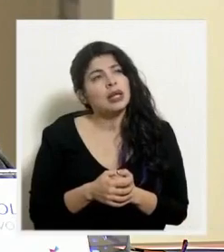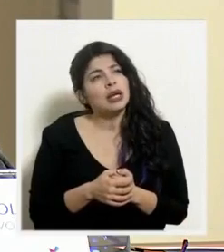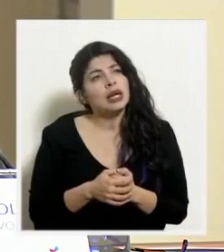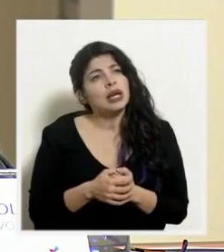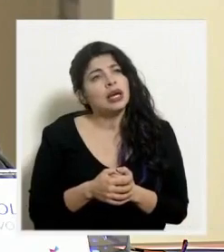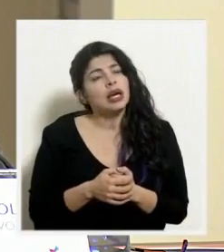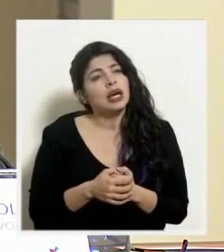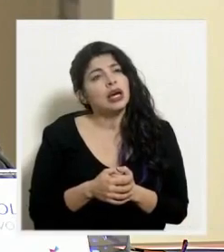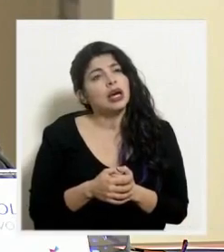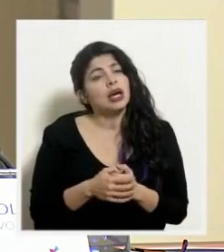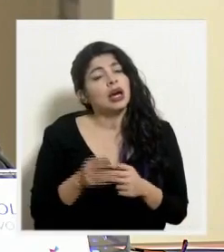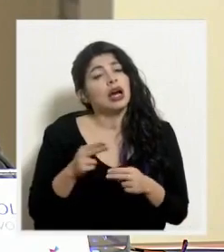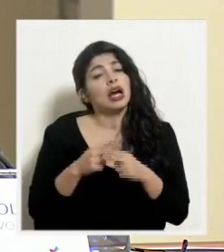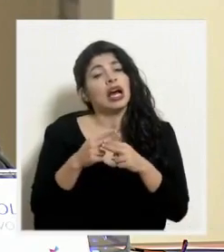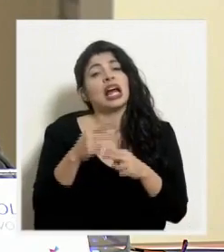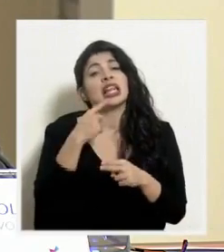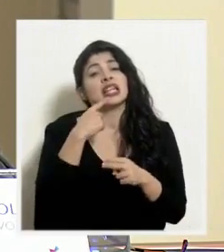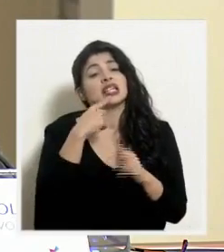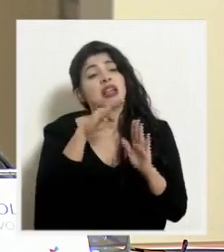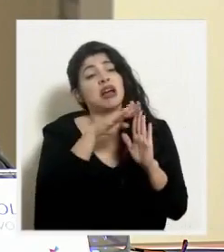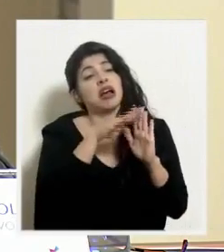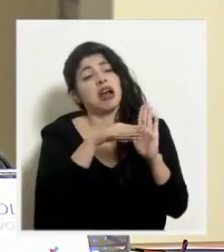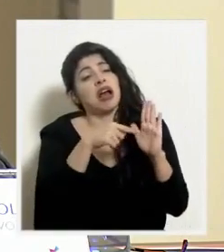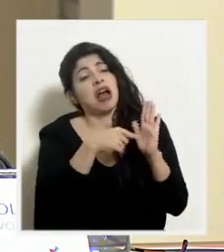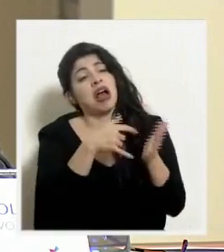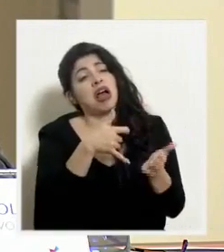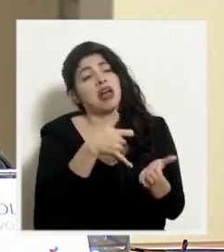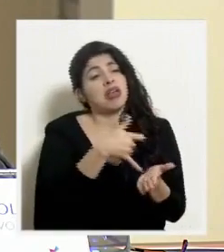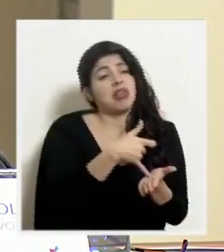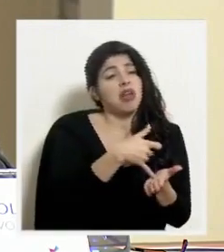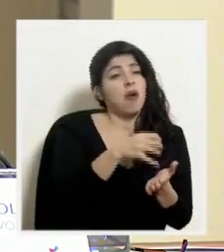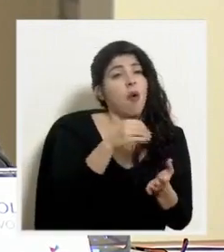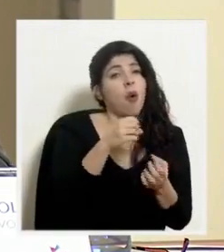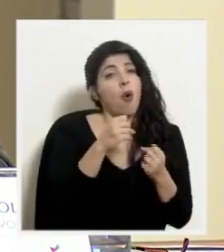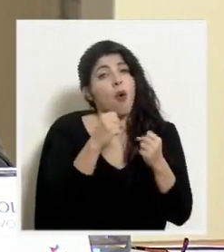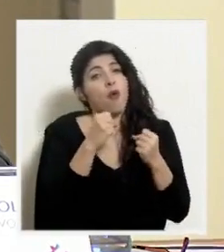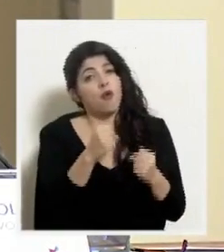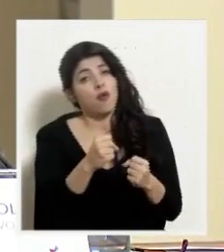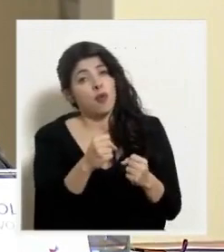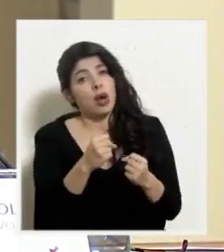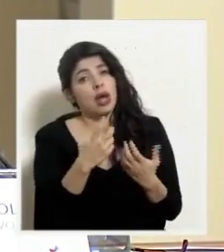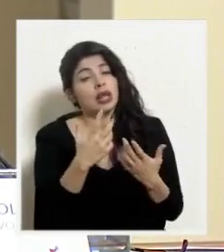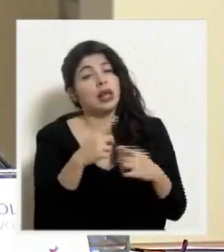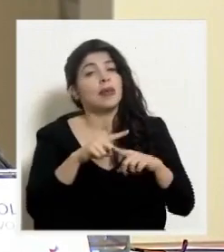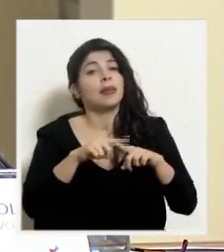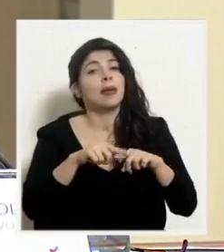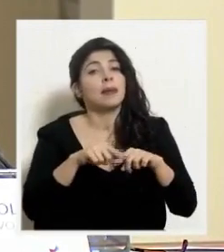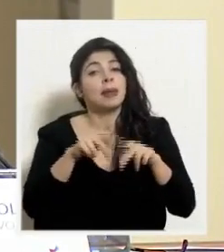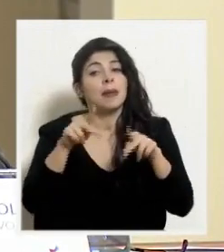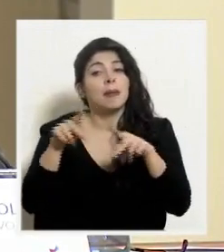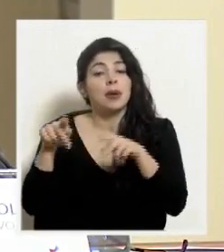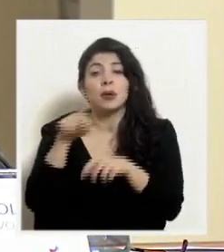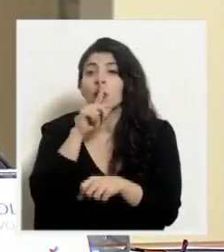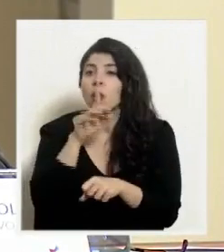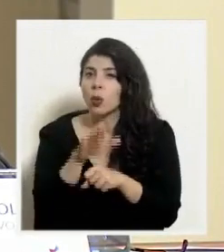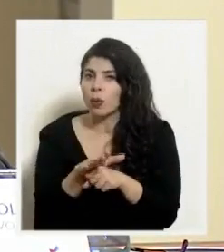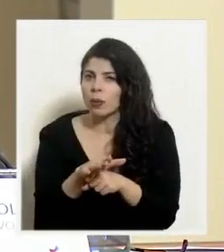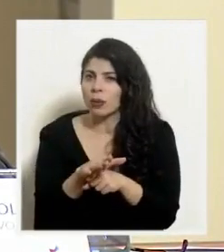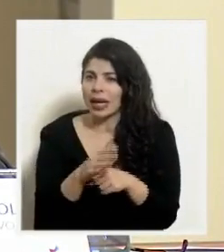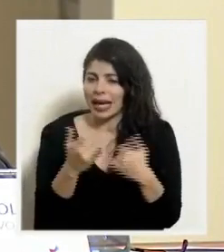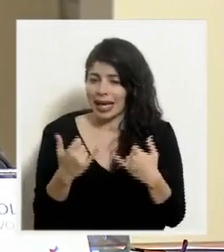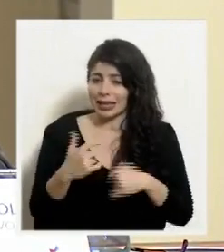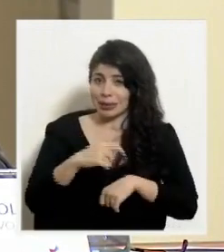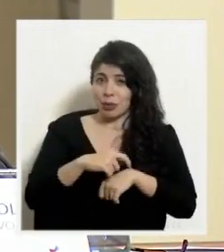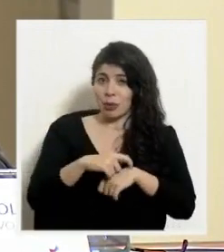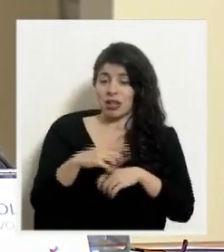La connotación de si la medida es débil o es fuerte pasa por el cumplimiento. En este momento,